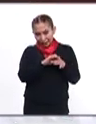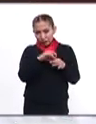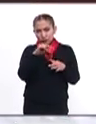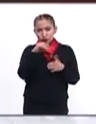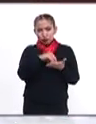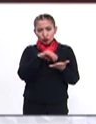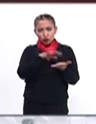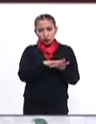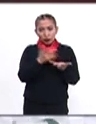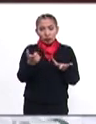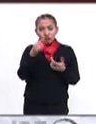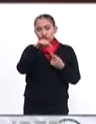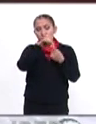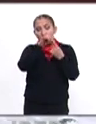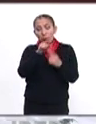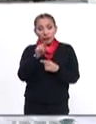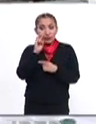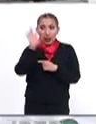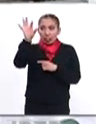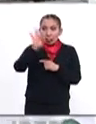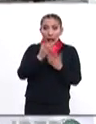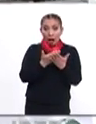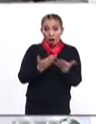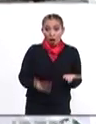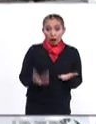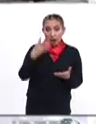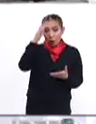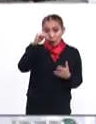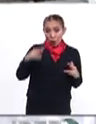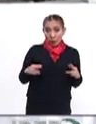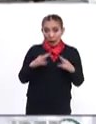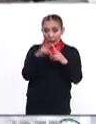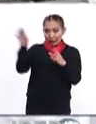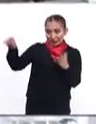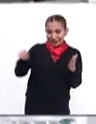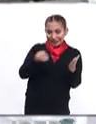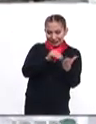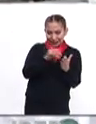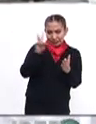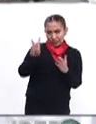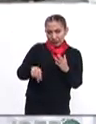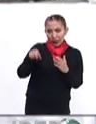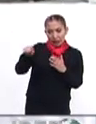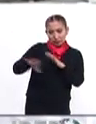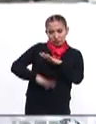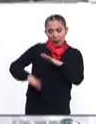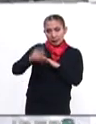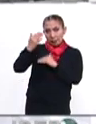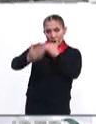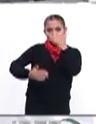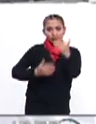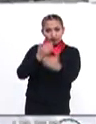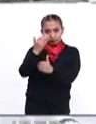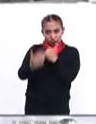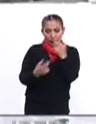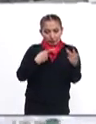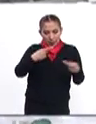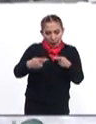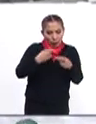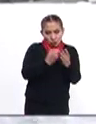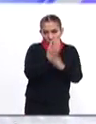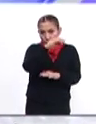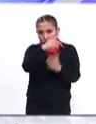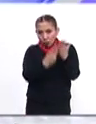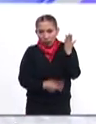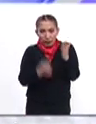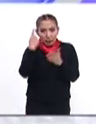solamente sobresalen por retomar en esta ocasión el Acuerdo de París, que si bien es cierto es la base para el desarrollo de las nuevas